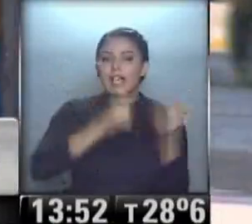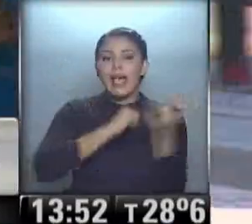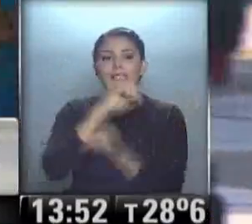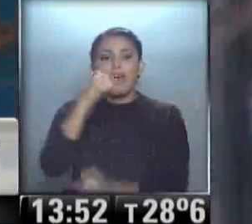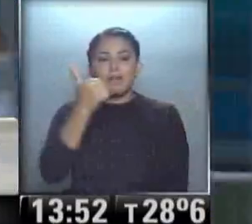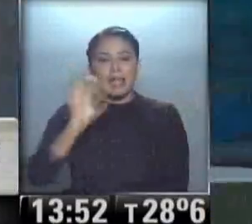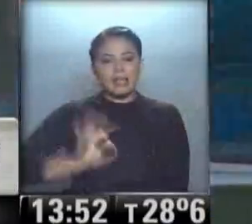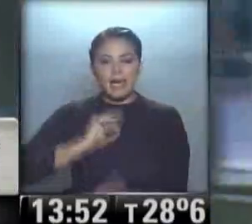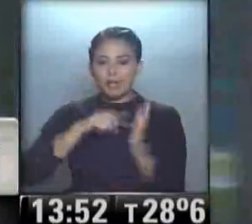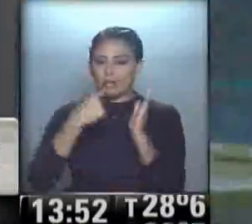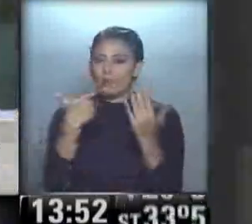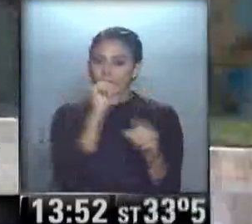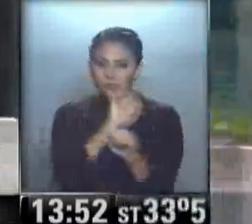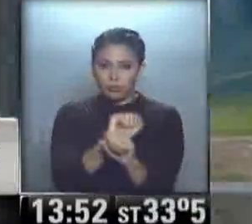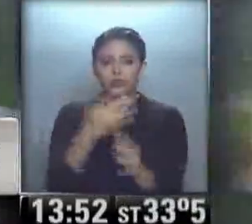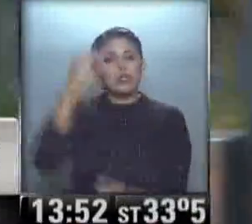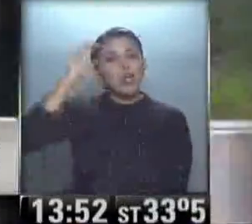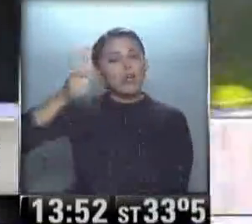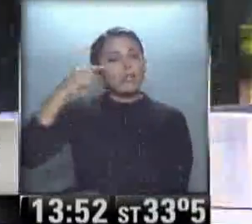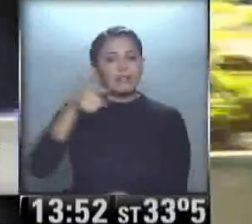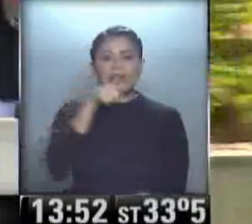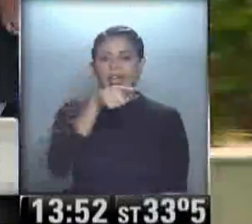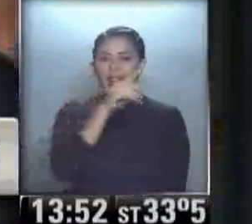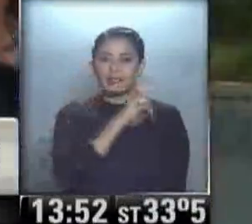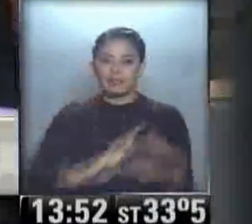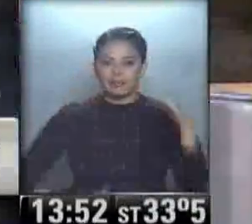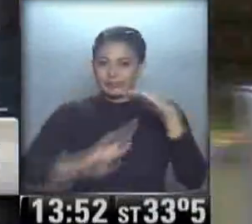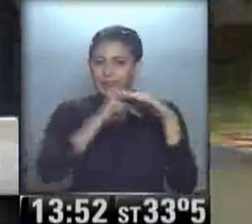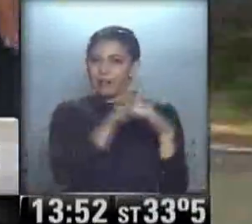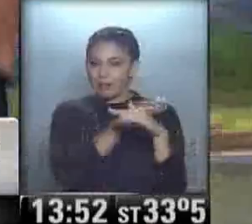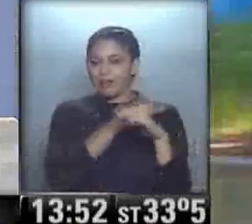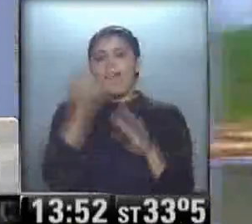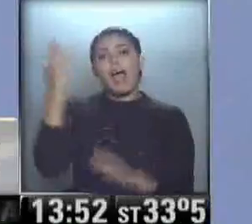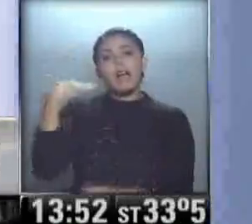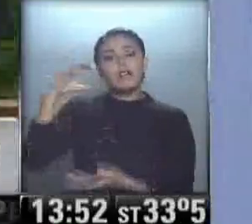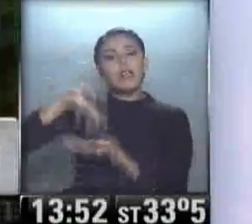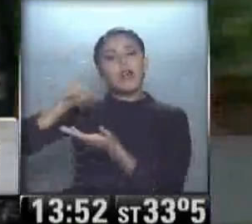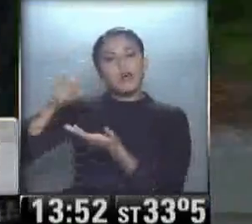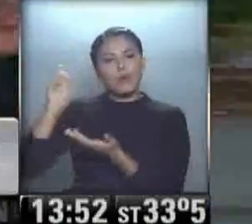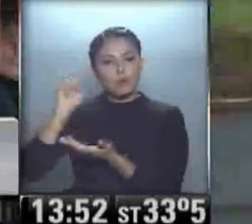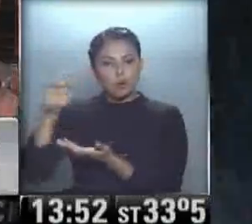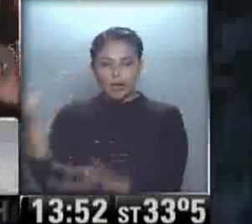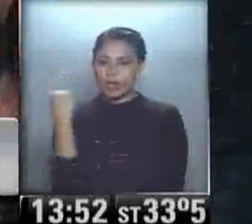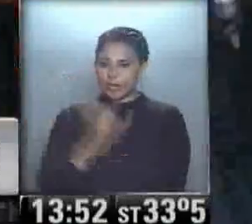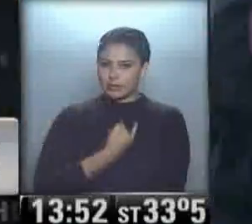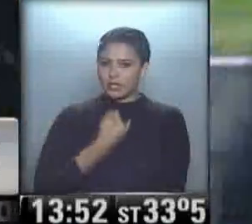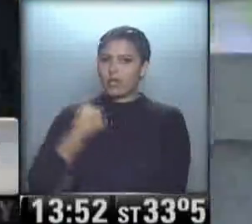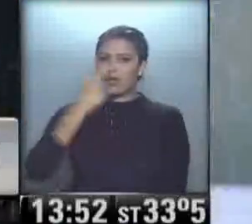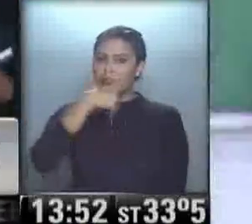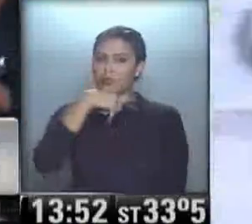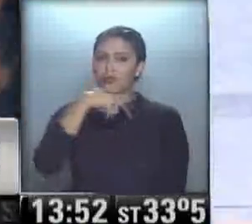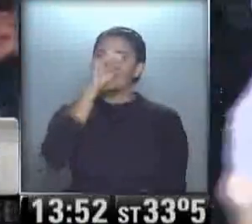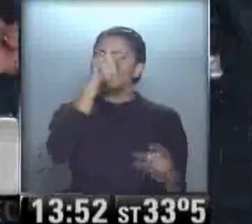años o sea el juez considera que es el jefe de la Banda obviamente me decían ayer en el ad no lo vamos a encontrar con